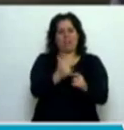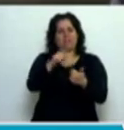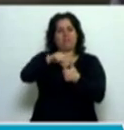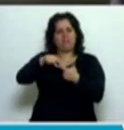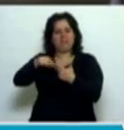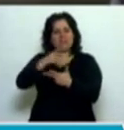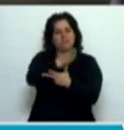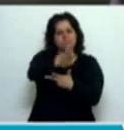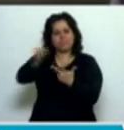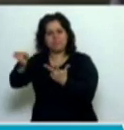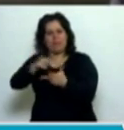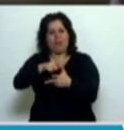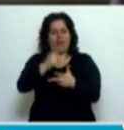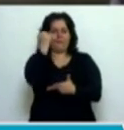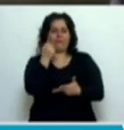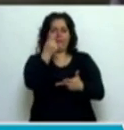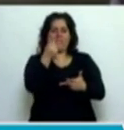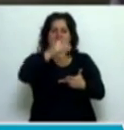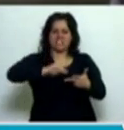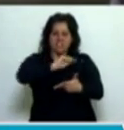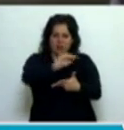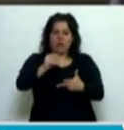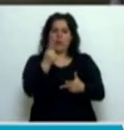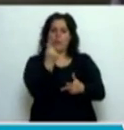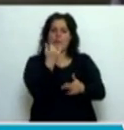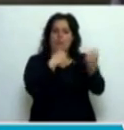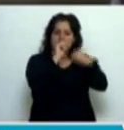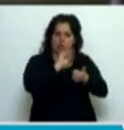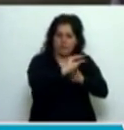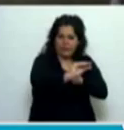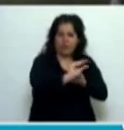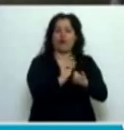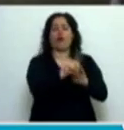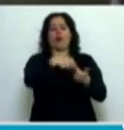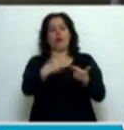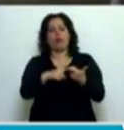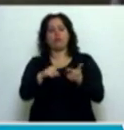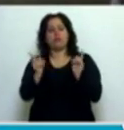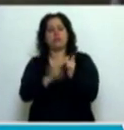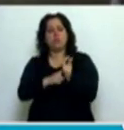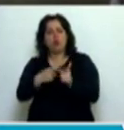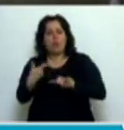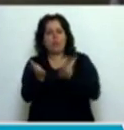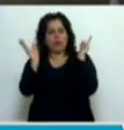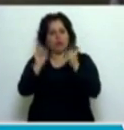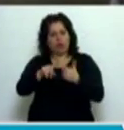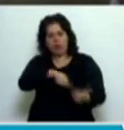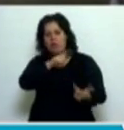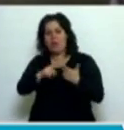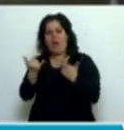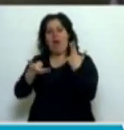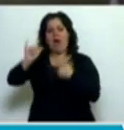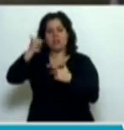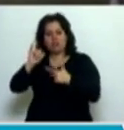tipos de activos financieros: los plazos fijos, los depósitos a plazo fijo, los títulos públicos y las acciones de